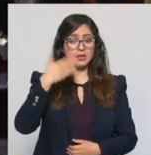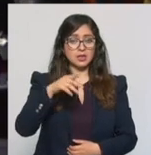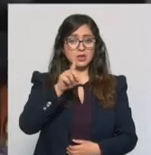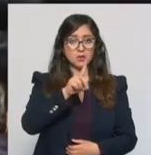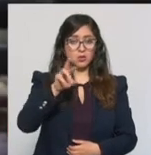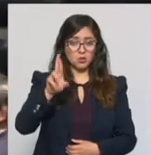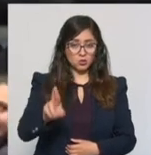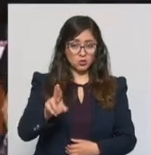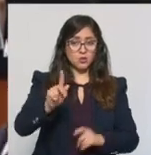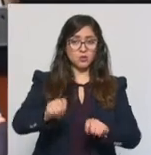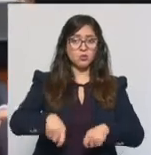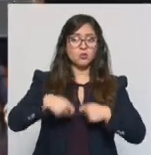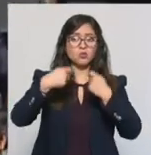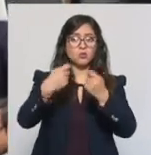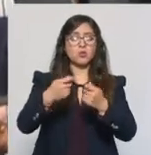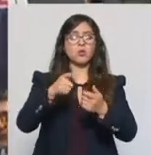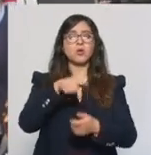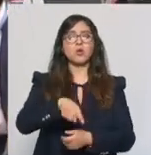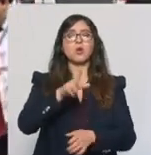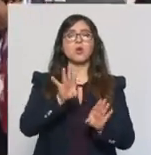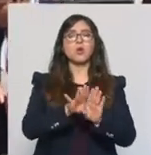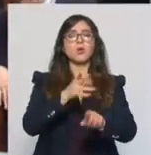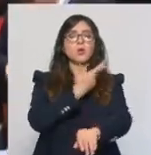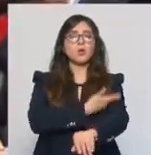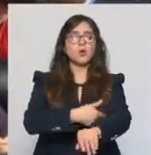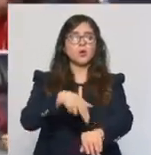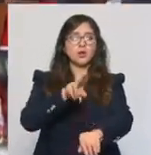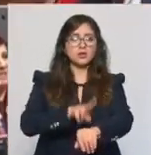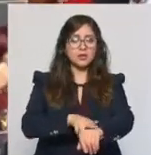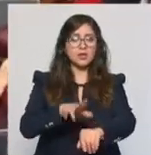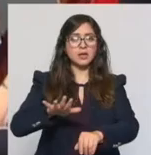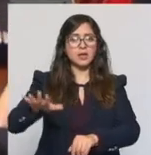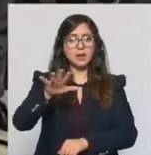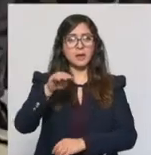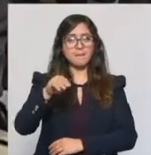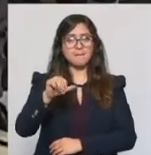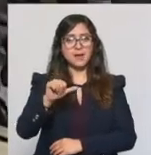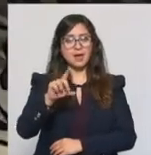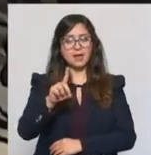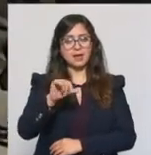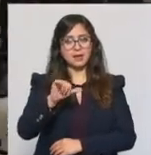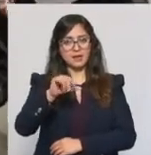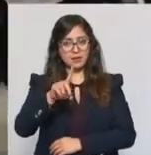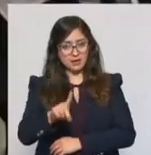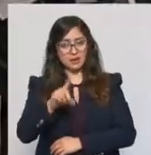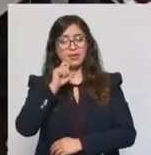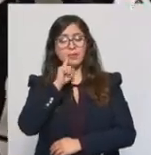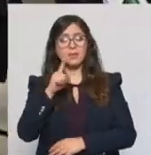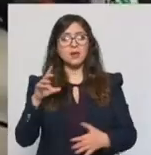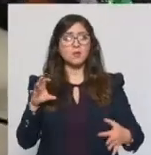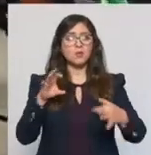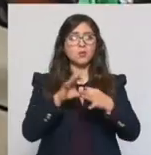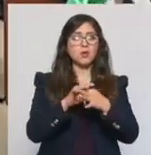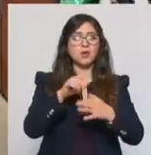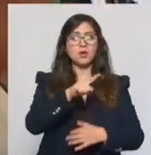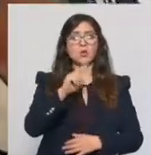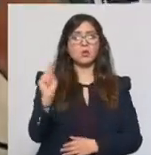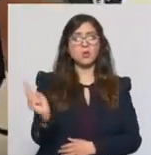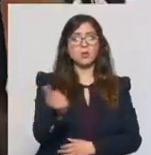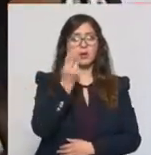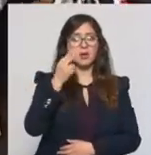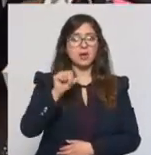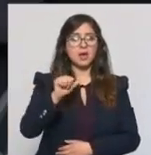que a distancia, de la Universidad Complutense de Madrid en relación con la Universidad de Anáhuac. Es